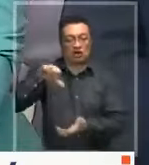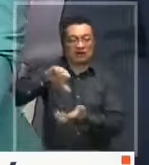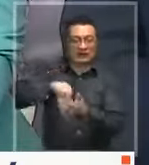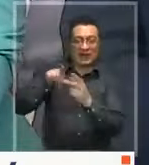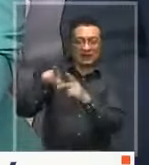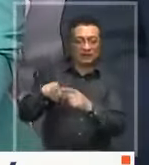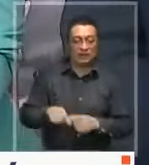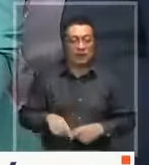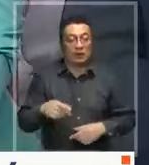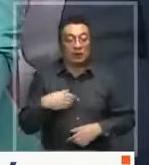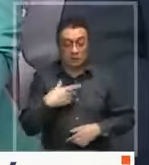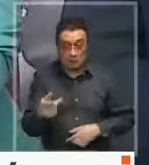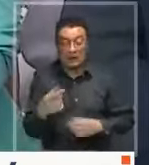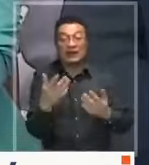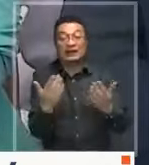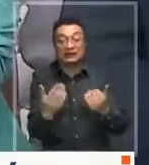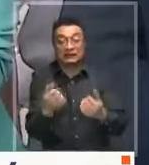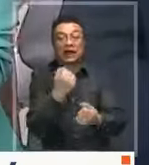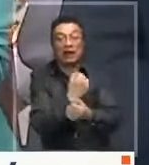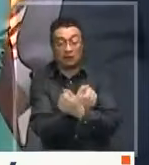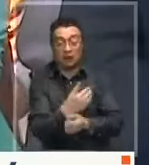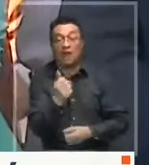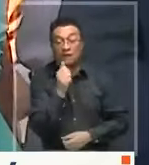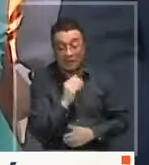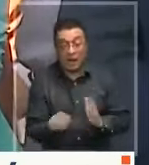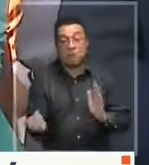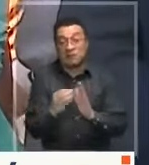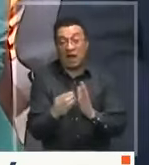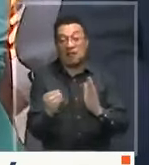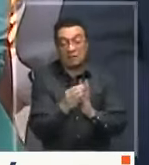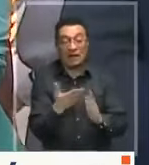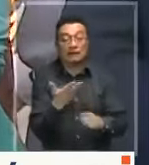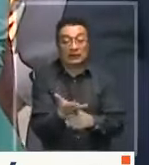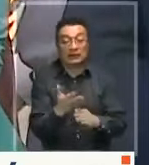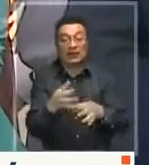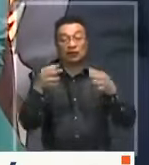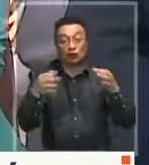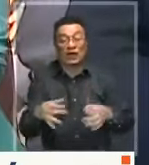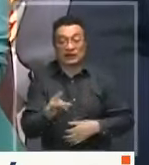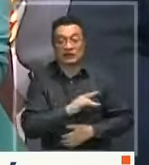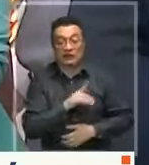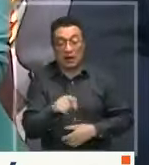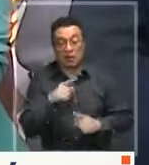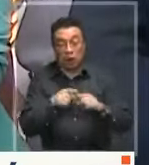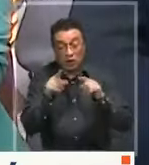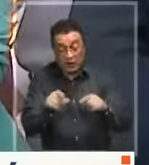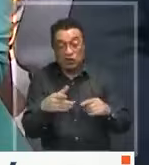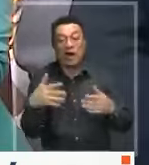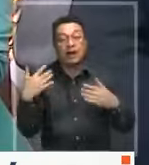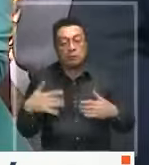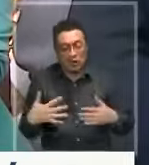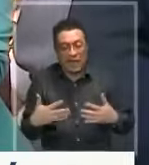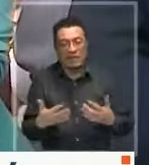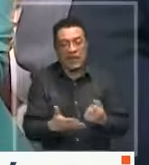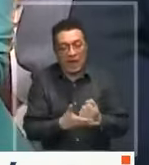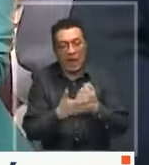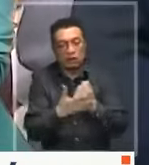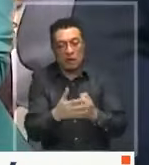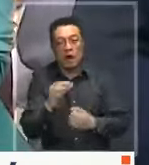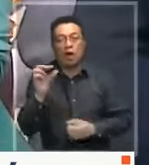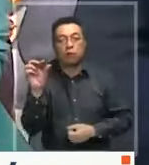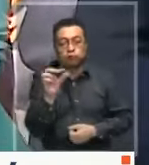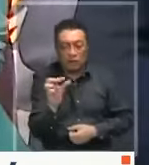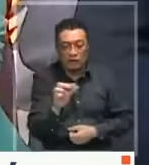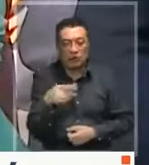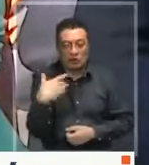recurso policial sigue siendo un recurso escaso para las demandas de seguridad que tiene el país. Y por eso que es tan importante colaborar de manera provisoria,